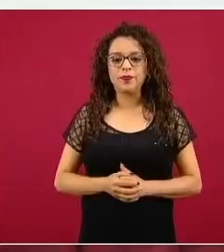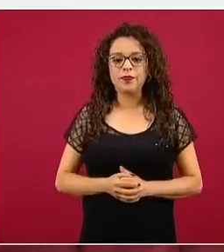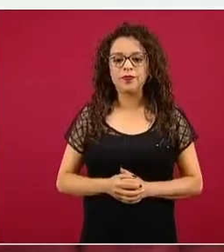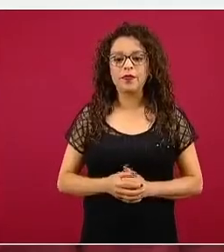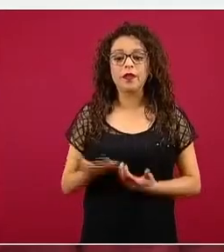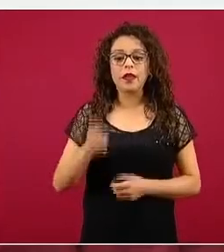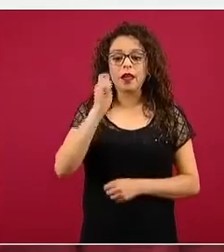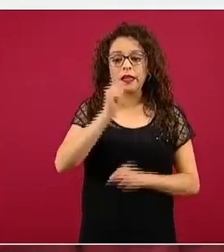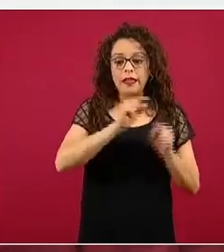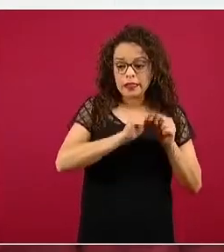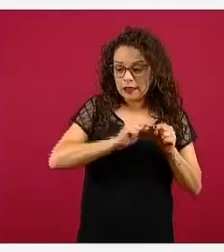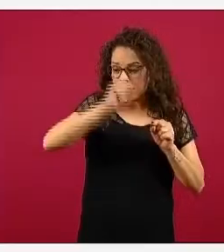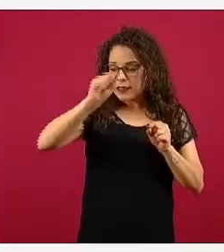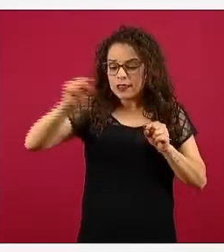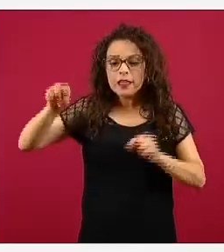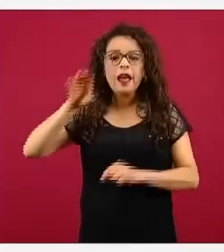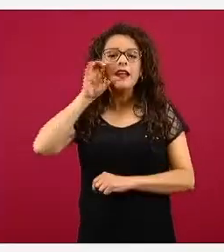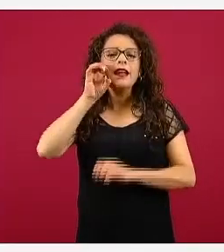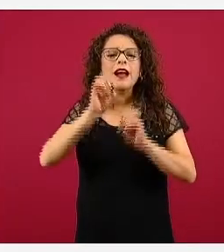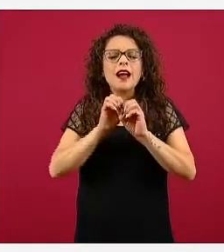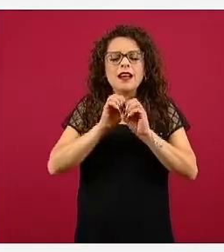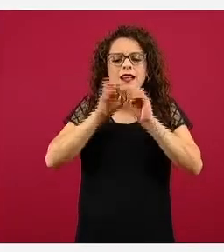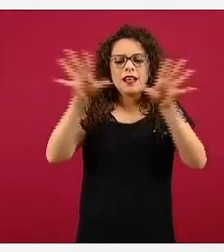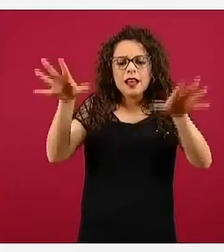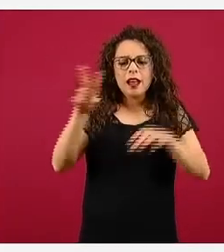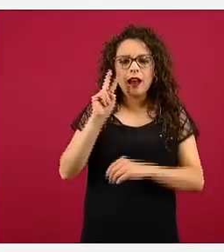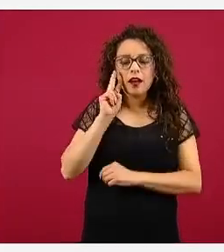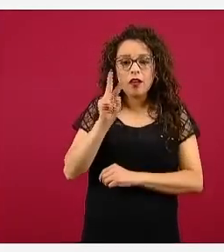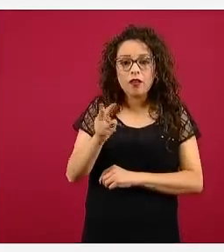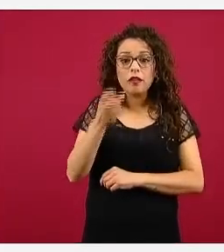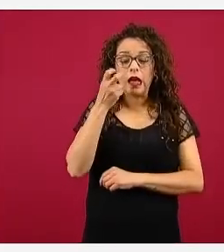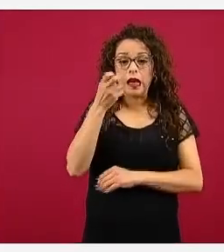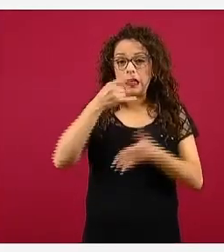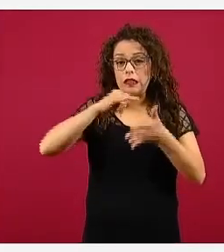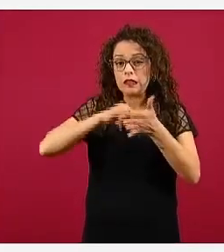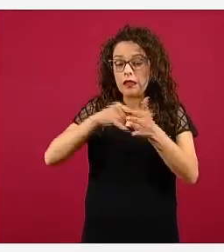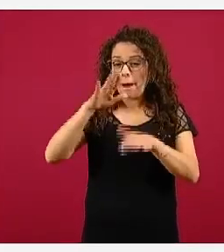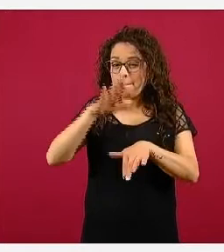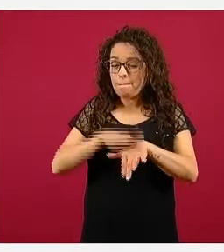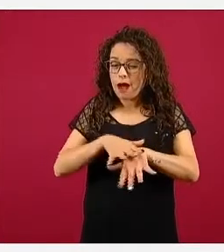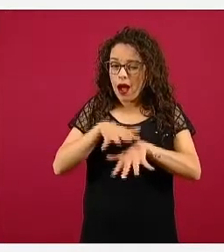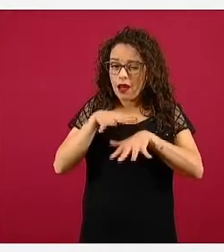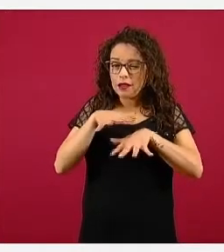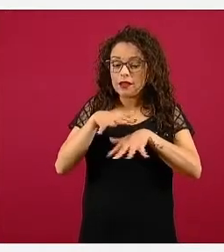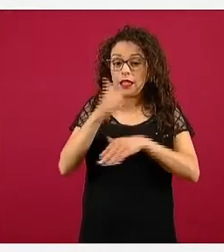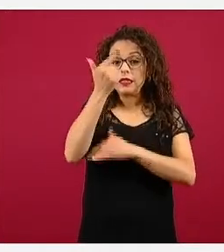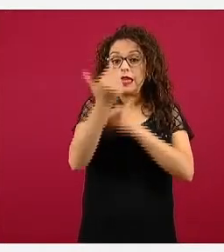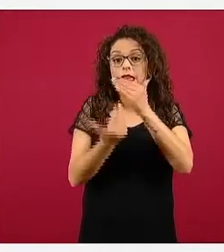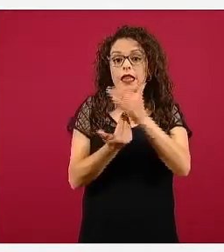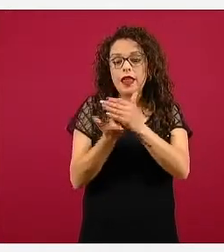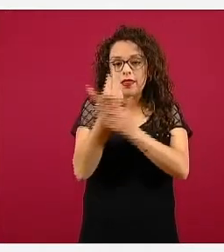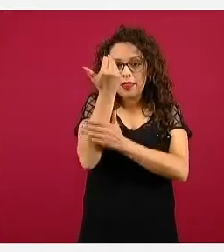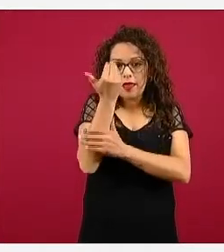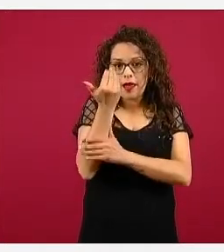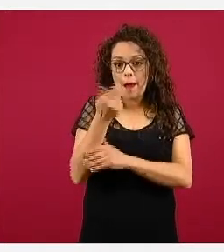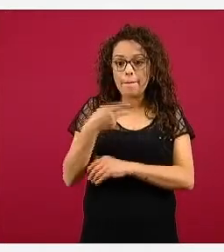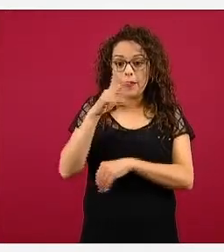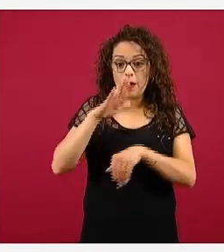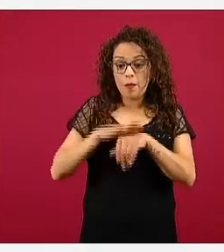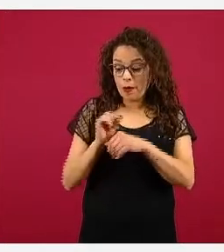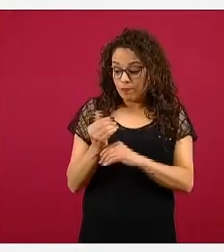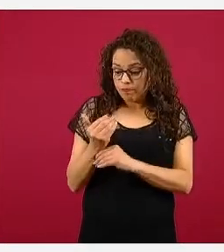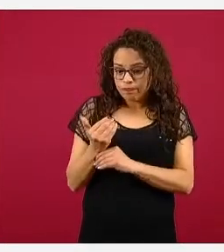anaranjada clarito, que es la típica, tiene su hora pico alrededor de las 7 de la mañana, pero cuando la ven ya, la más reciente, está